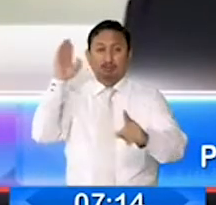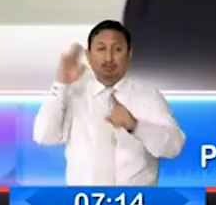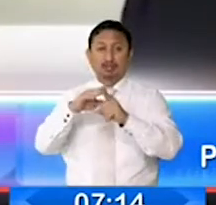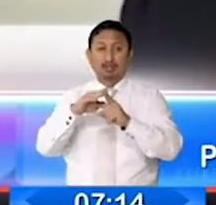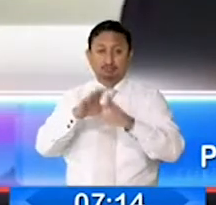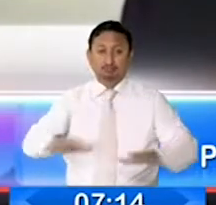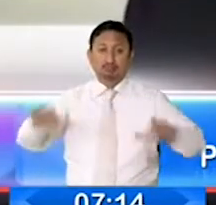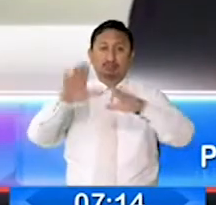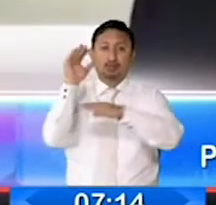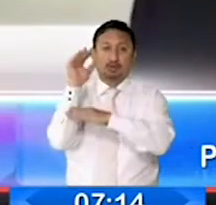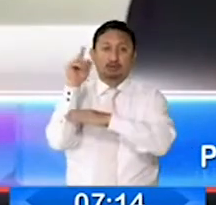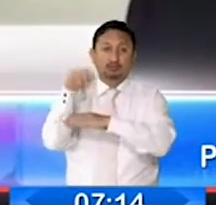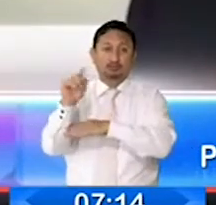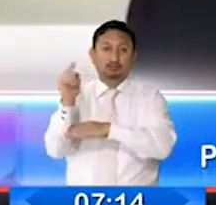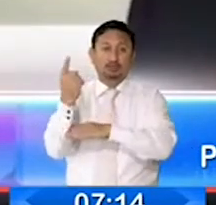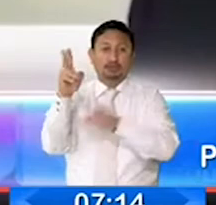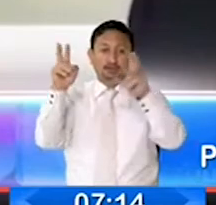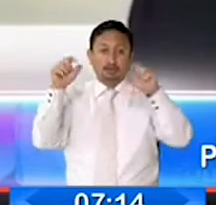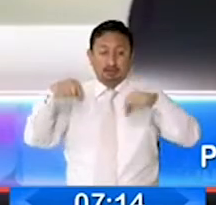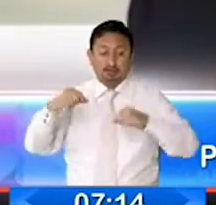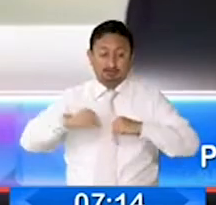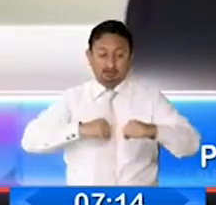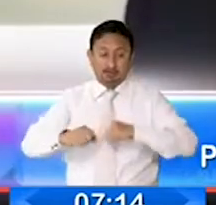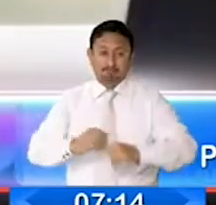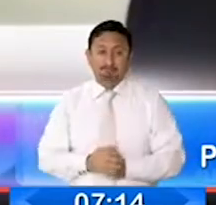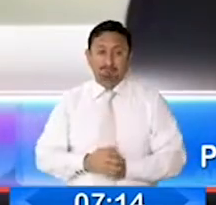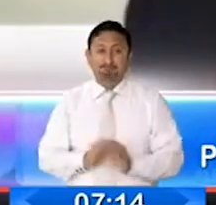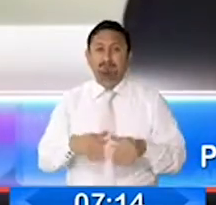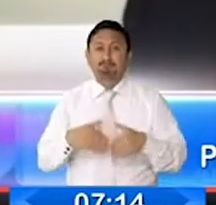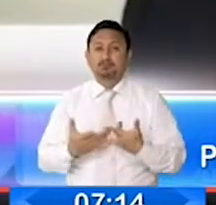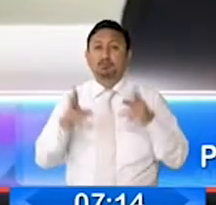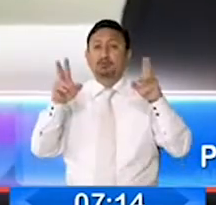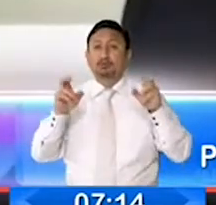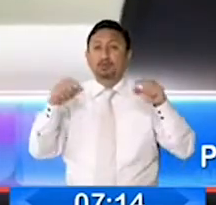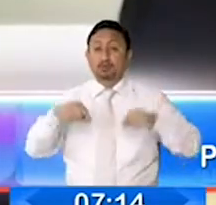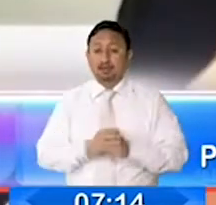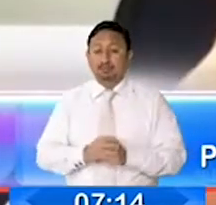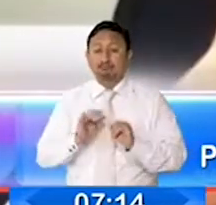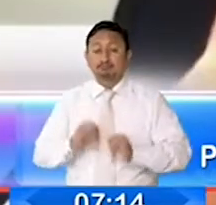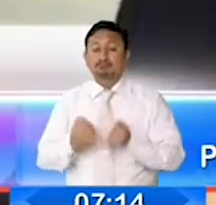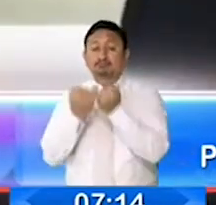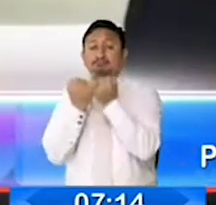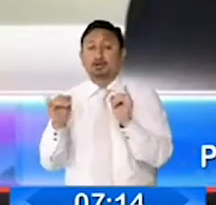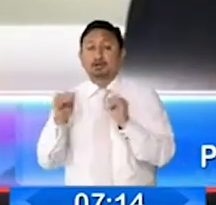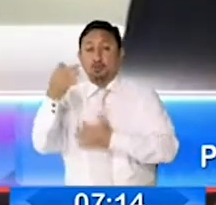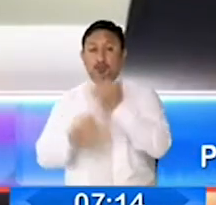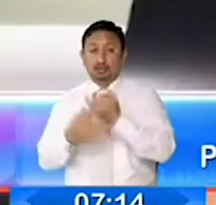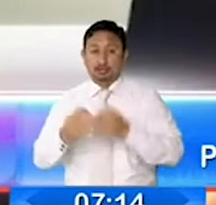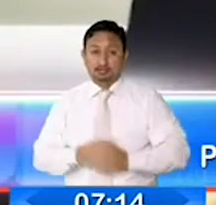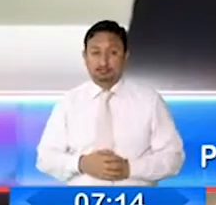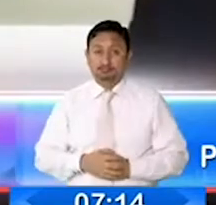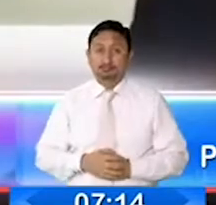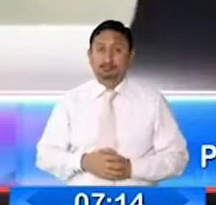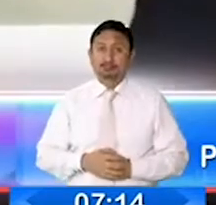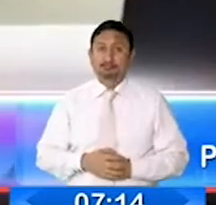país, y este es un primer aspecto de nuestro trabajo, de lo que tiene que ver con la independencia judicial.